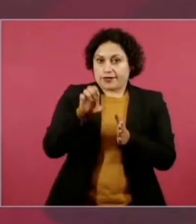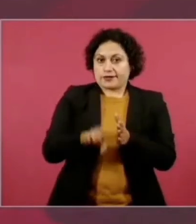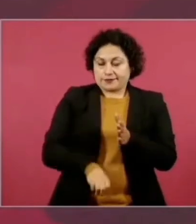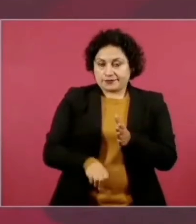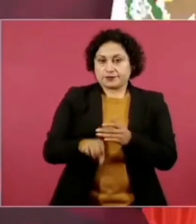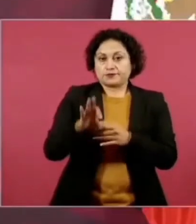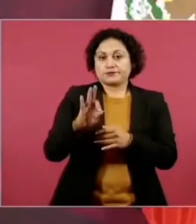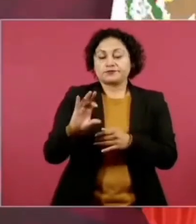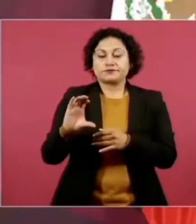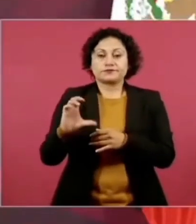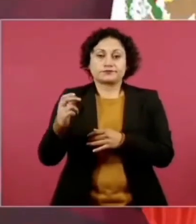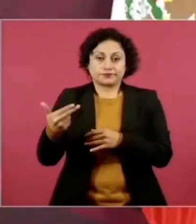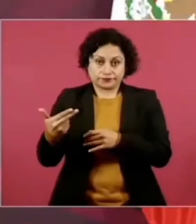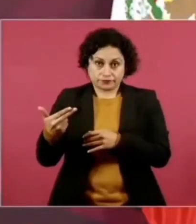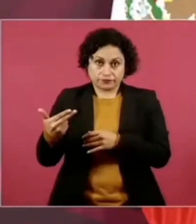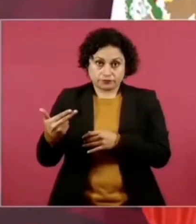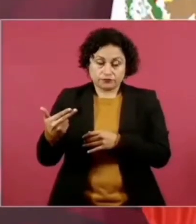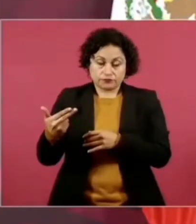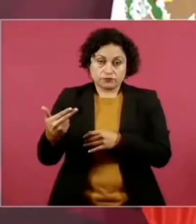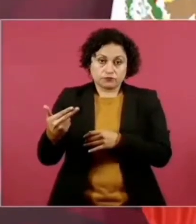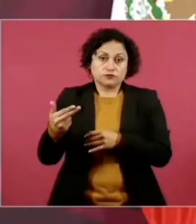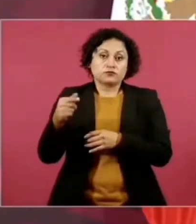acuerdo con la maestra Elvester,